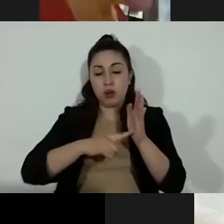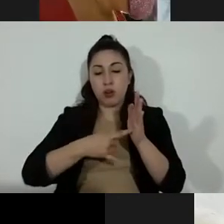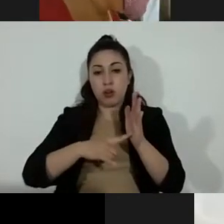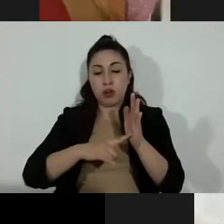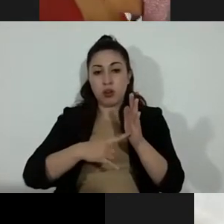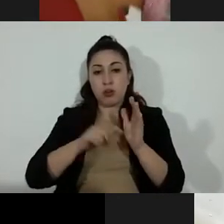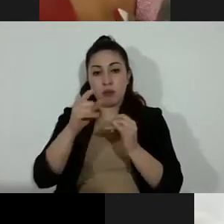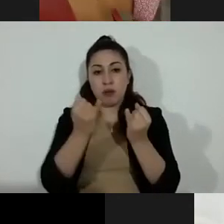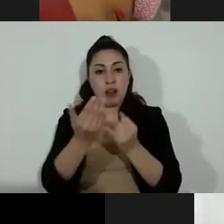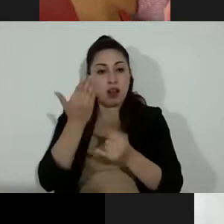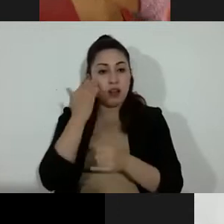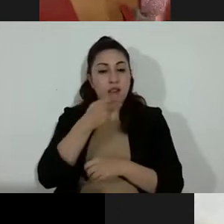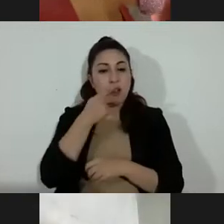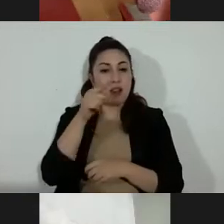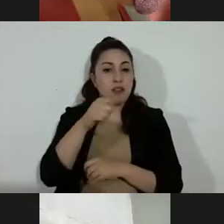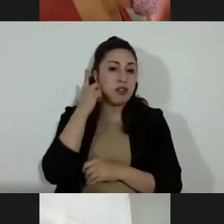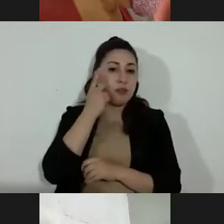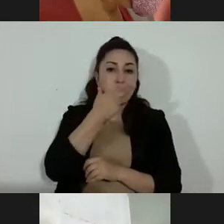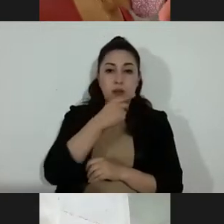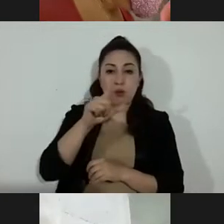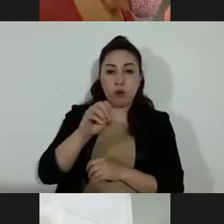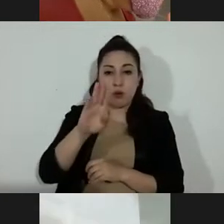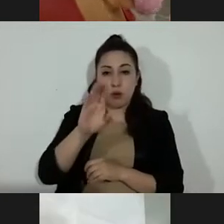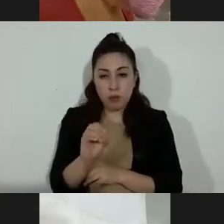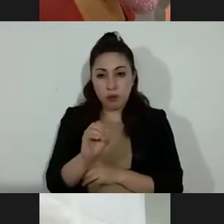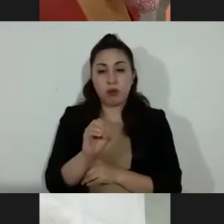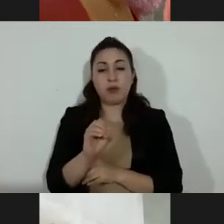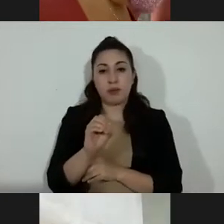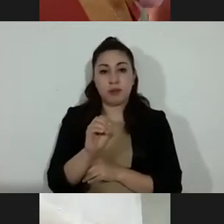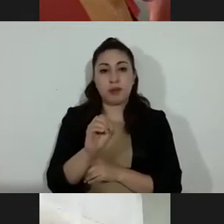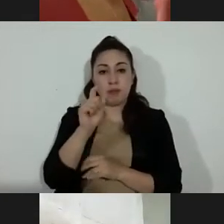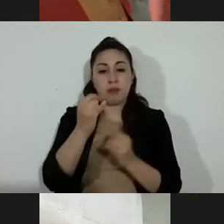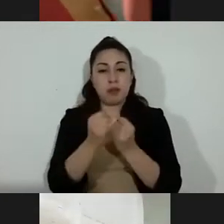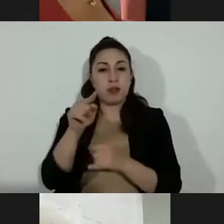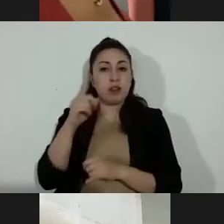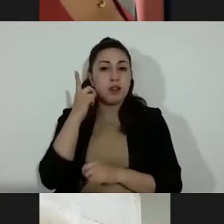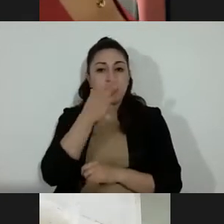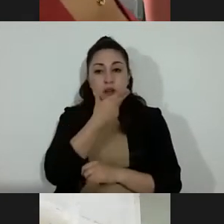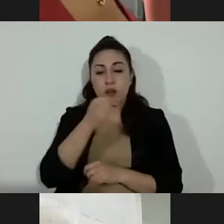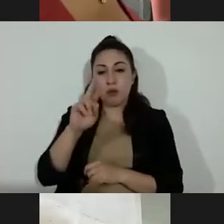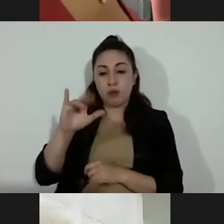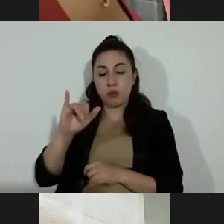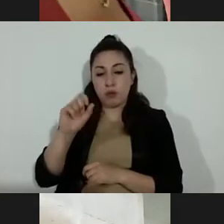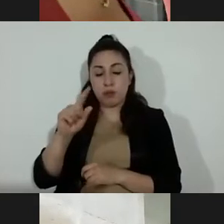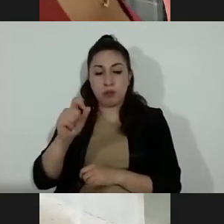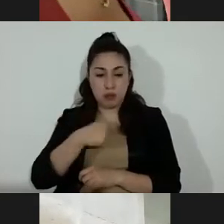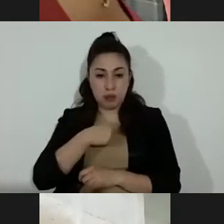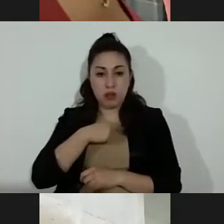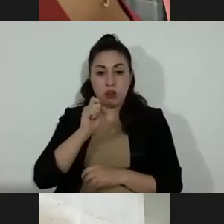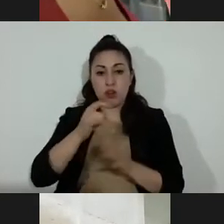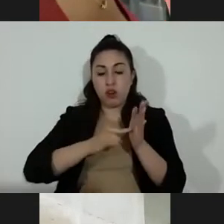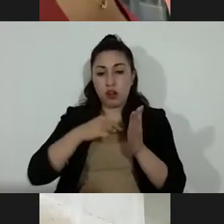diputado Lobo con la de el diputado Rubio y un servidor en el horario que